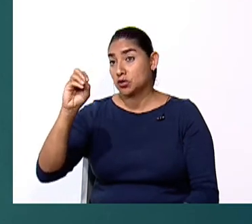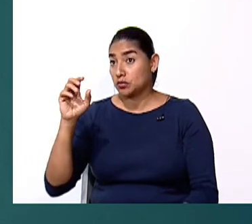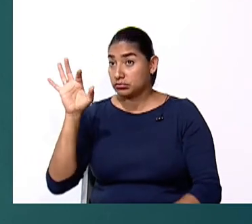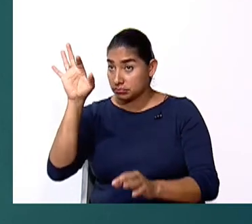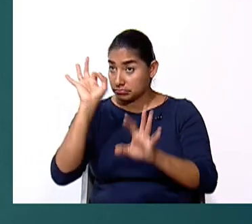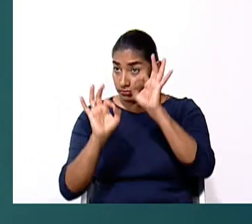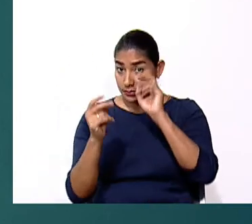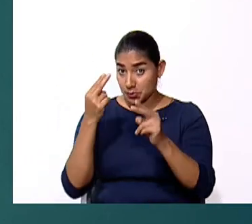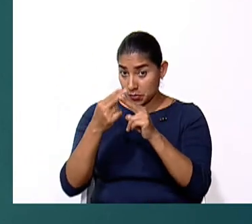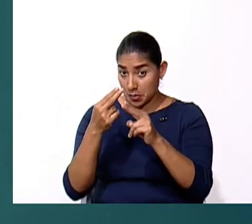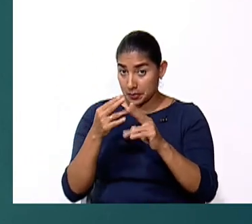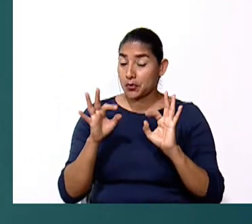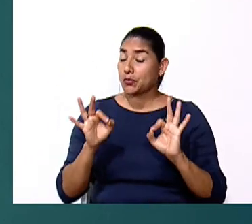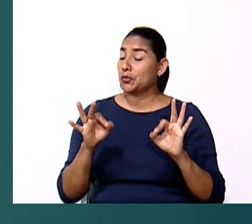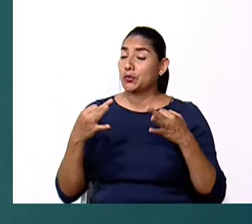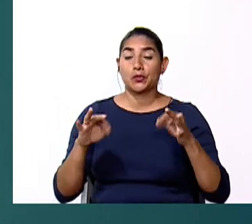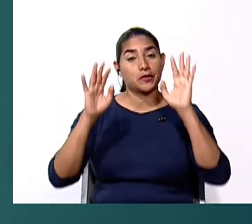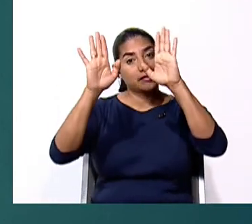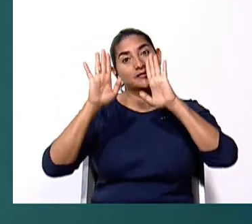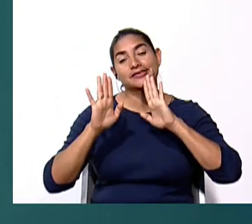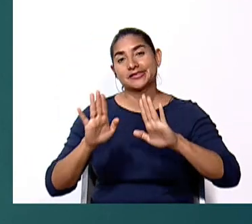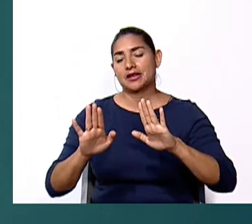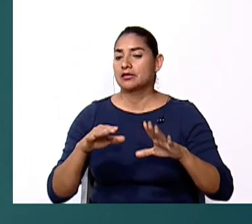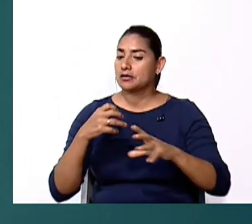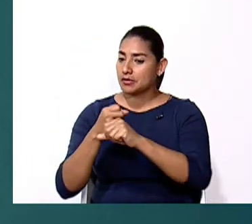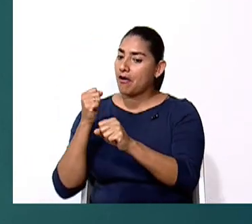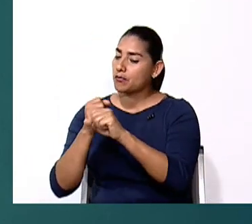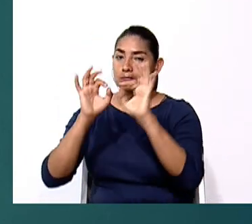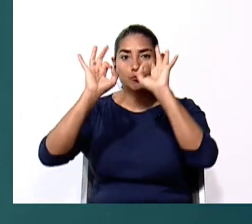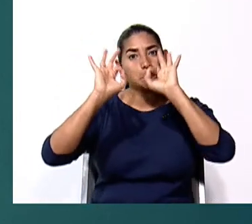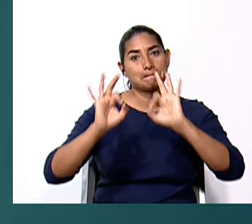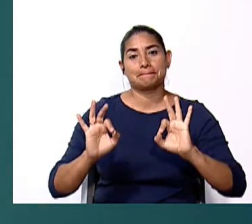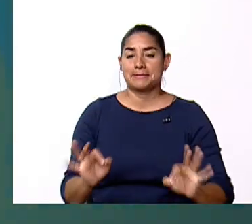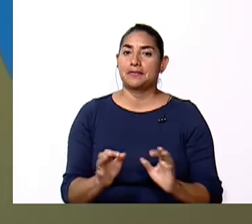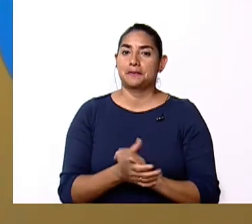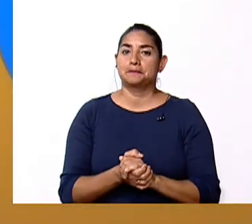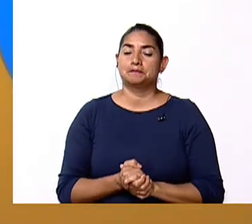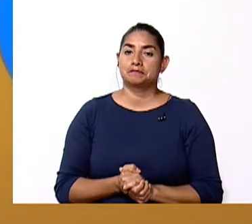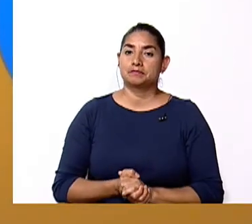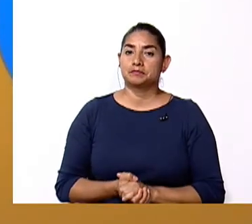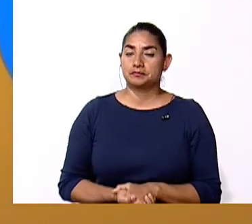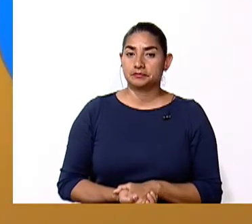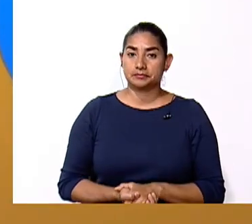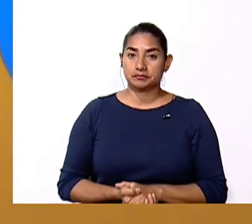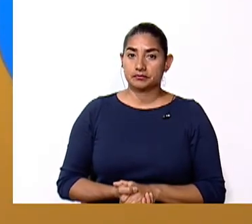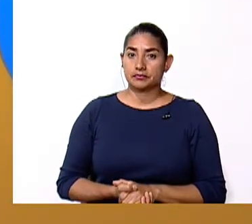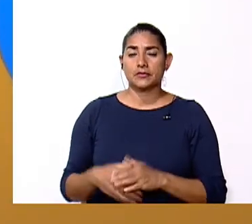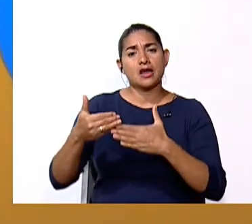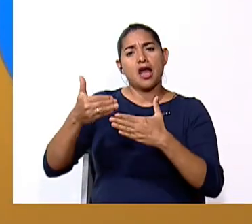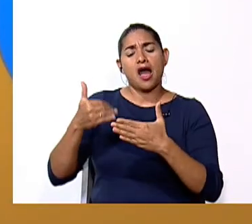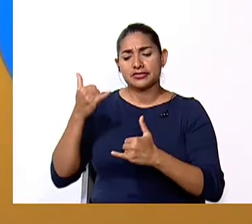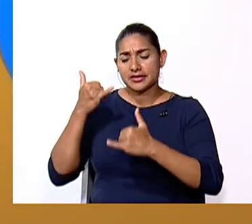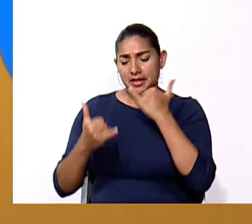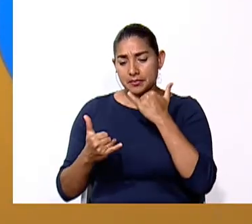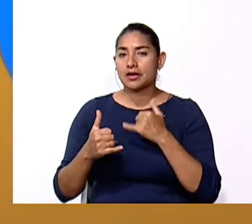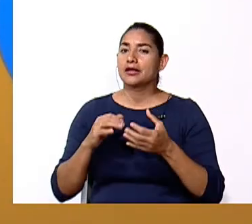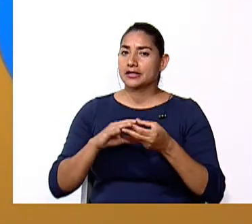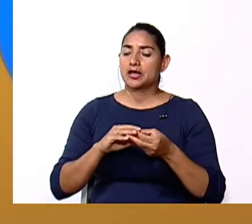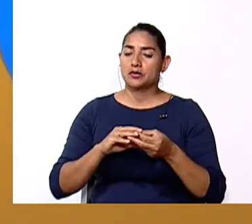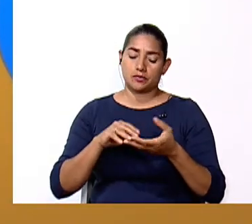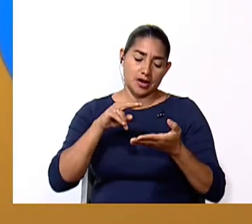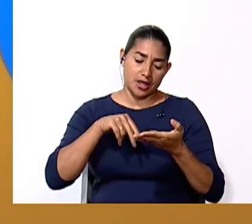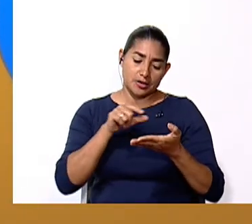o por lo menos eso creyó. Garavito fue llevado a Garci Muñoz con el pequeño problema de que este